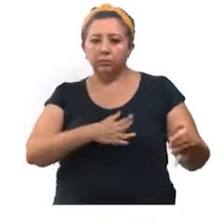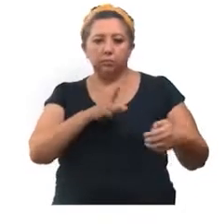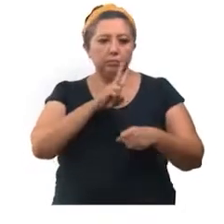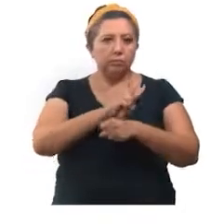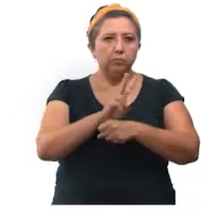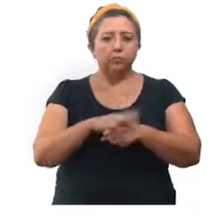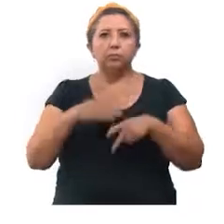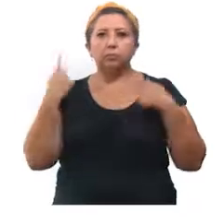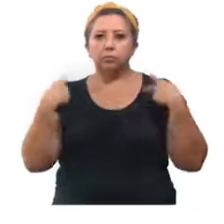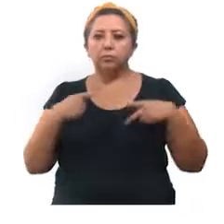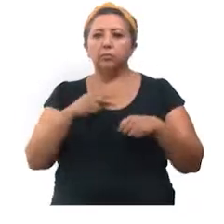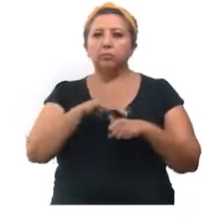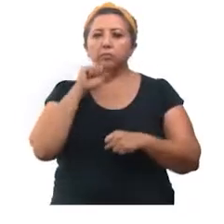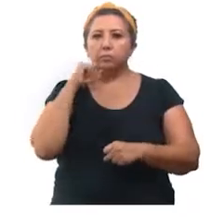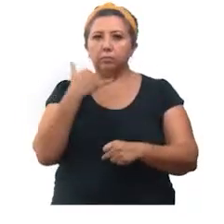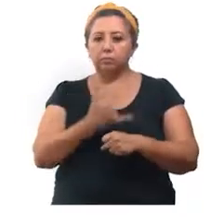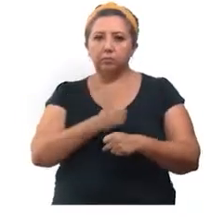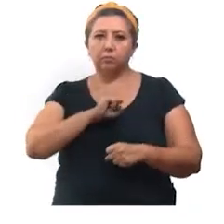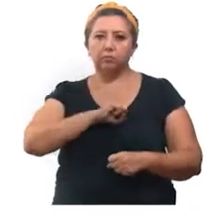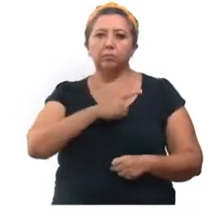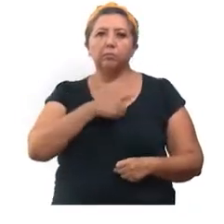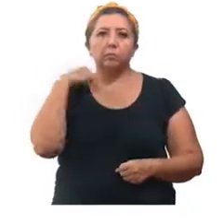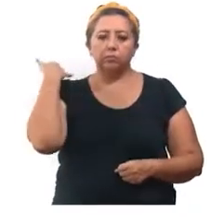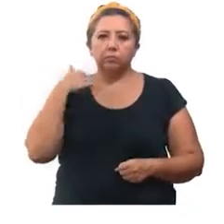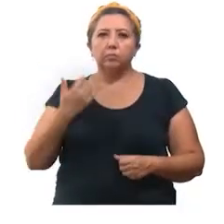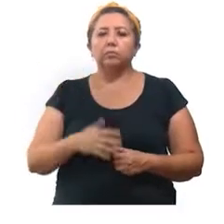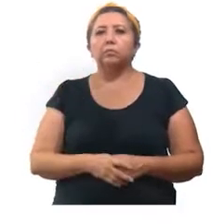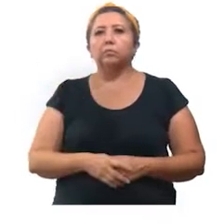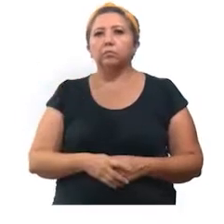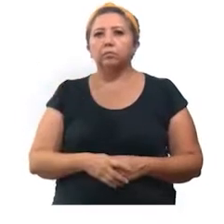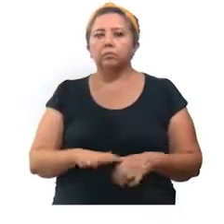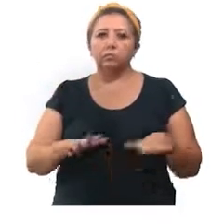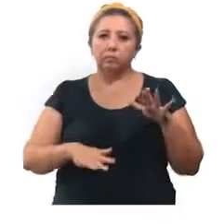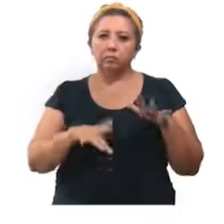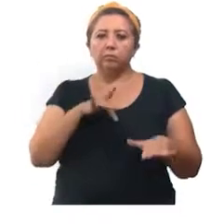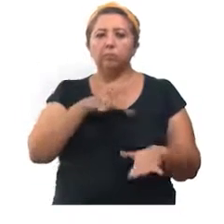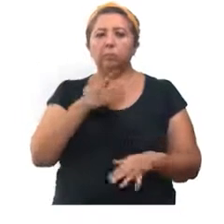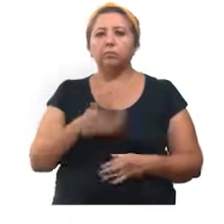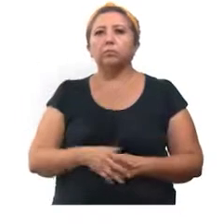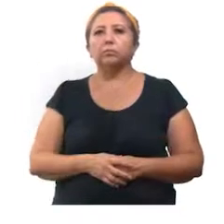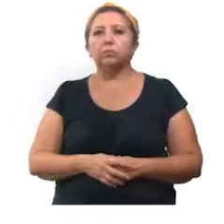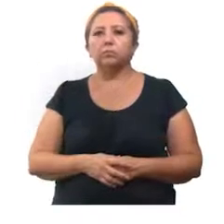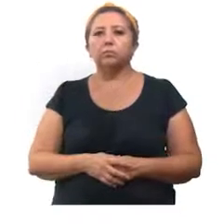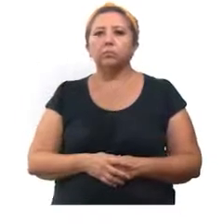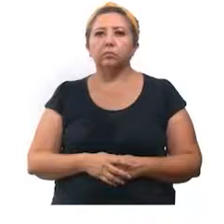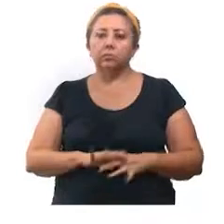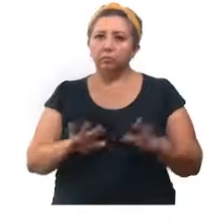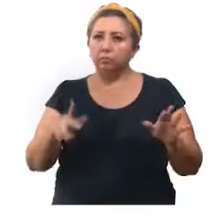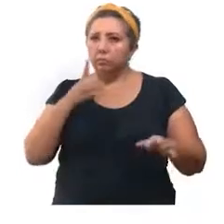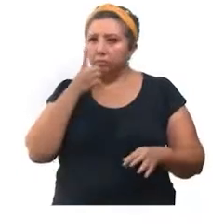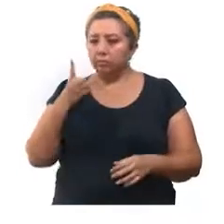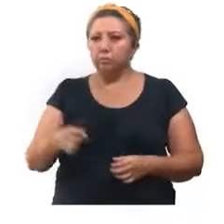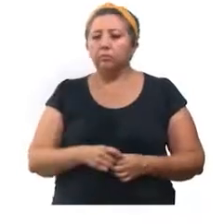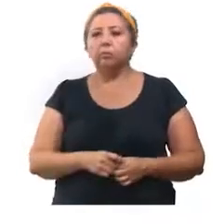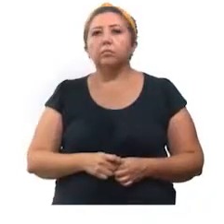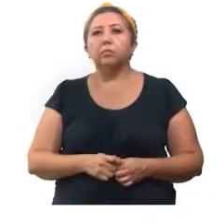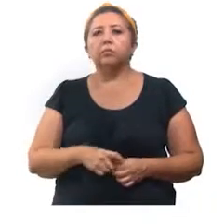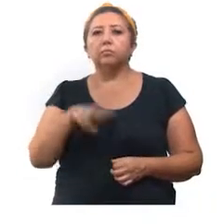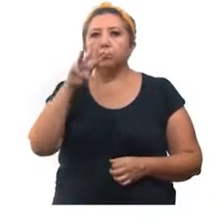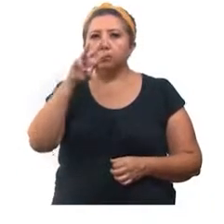están estables, aislados, monitoreados por personal médico de los servicios de salud de Yucatán. presentan síntomas leves. Como ya se